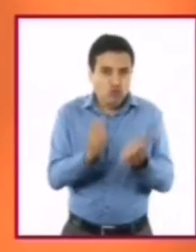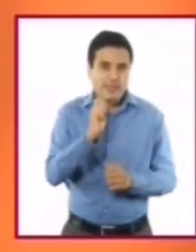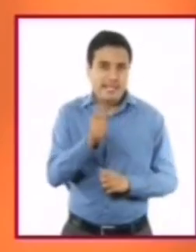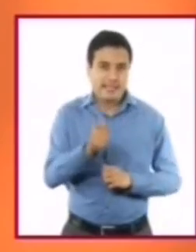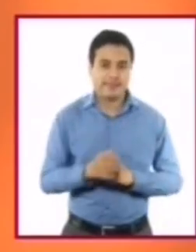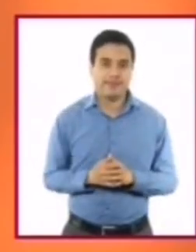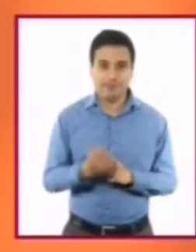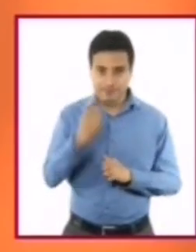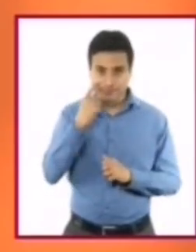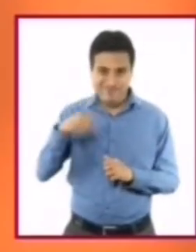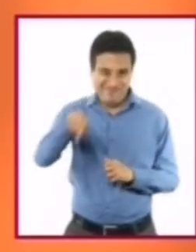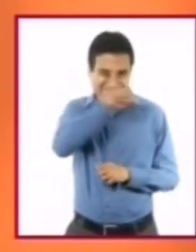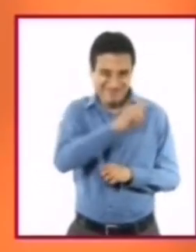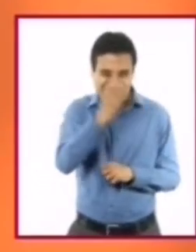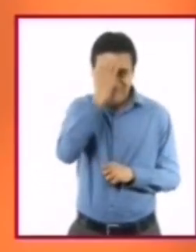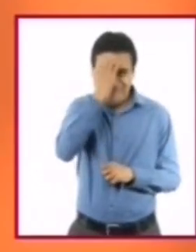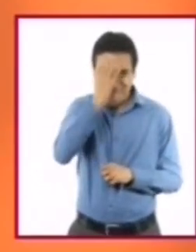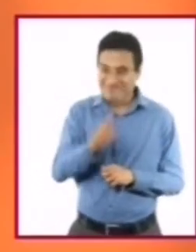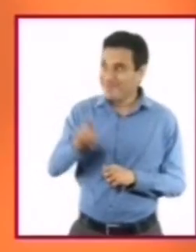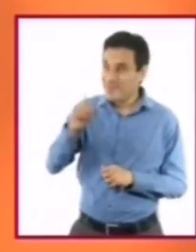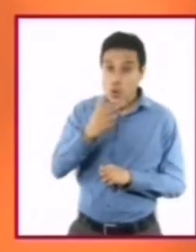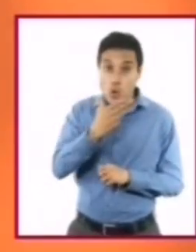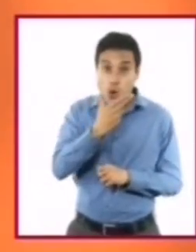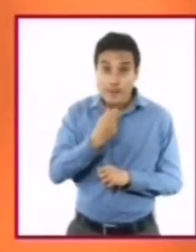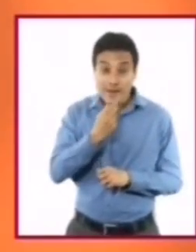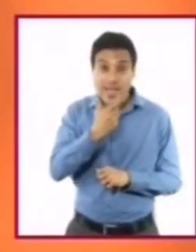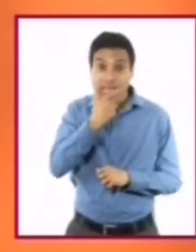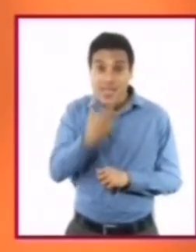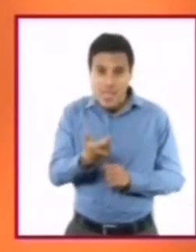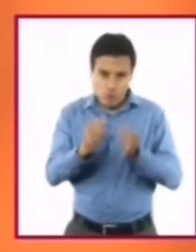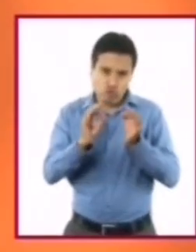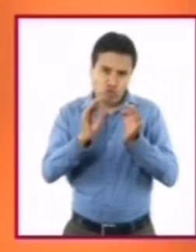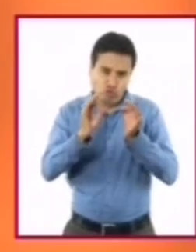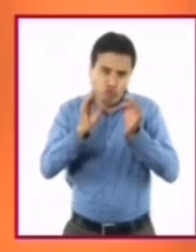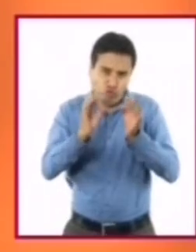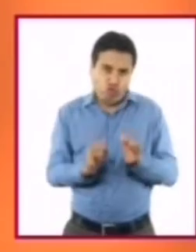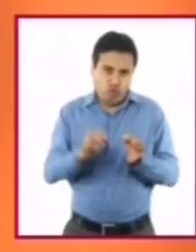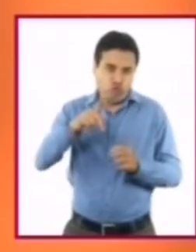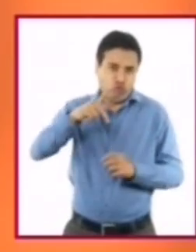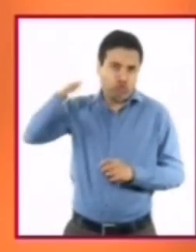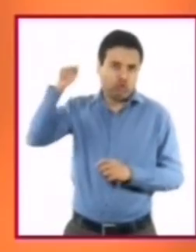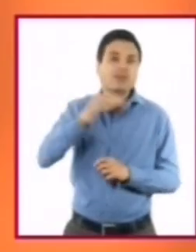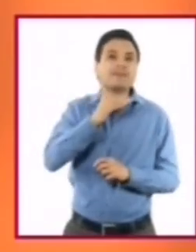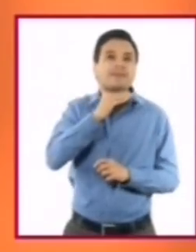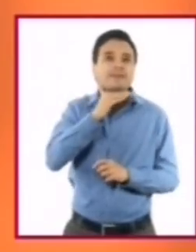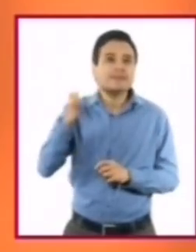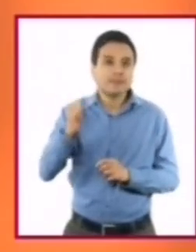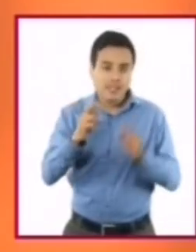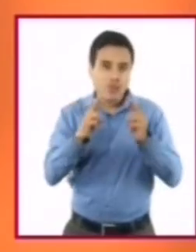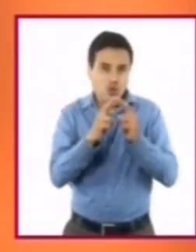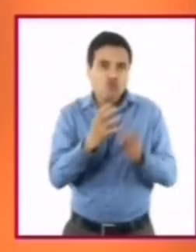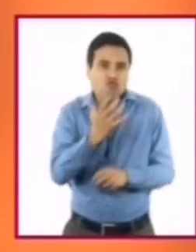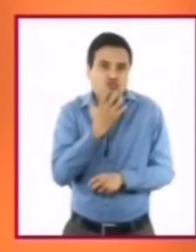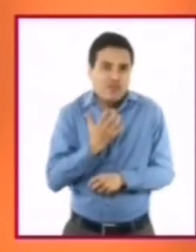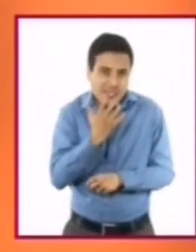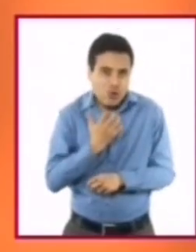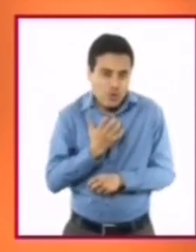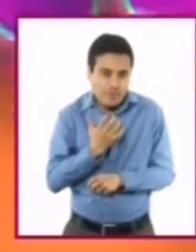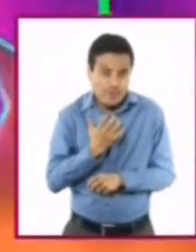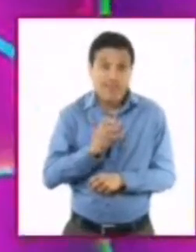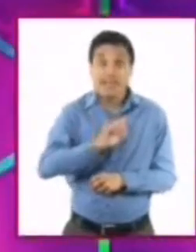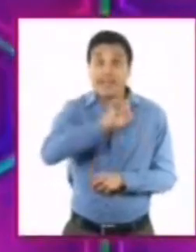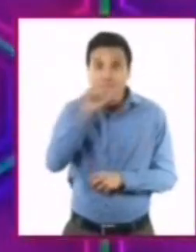¿Sabían ustedes que Albert Einstein fue físico alemán de origen judío, nacionalizado después suizo, austriaco